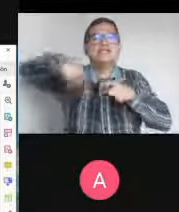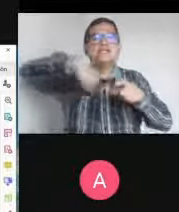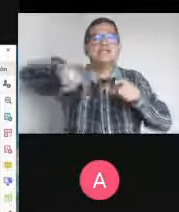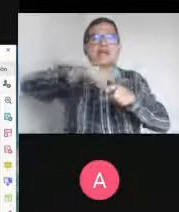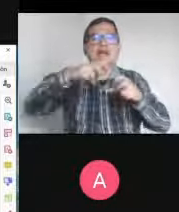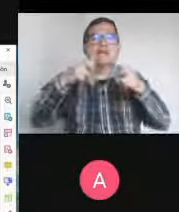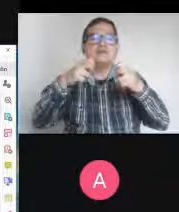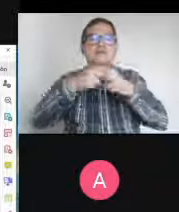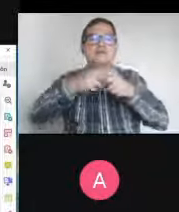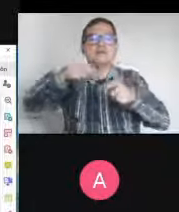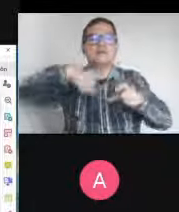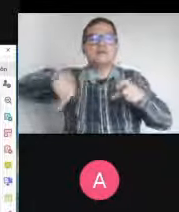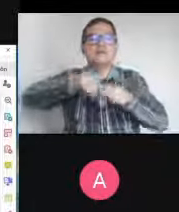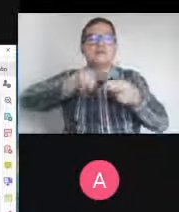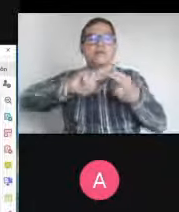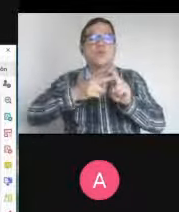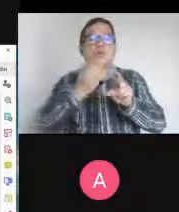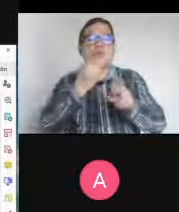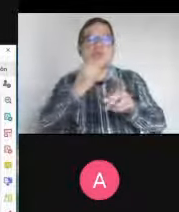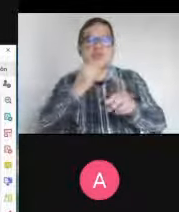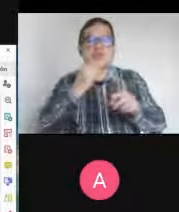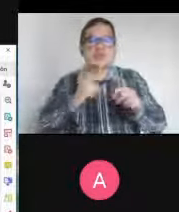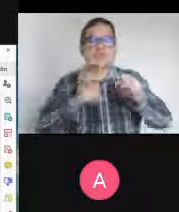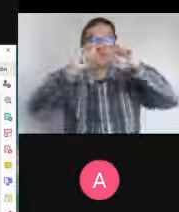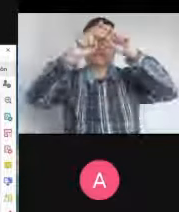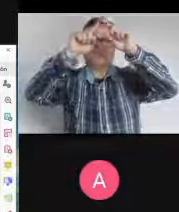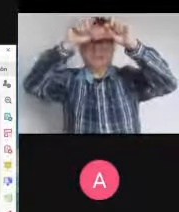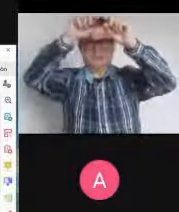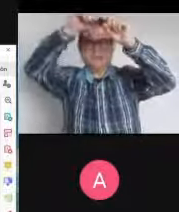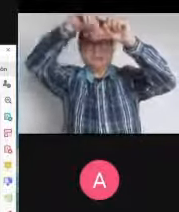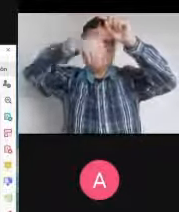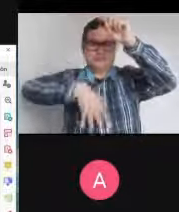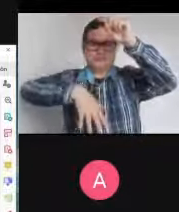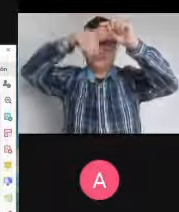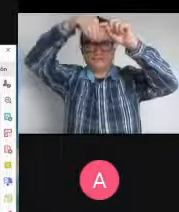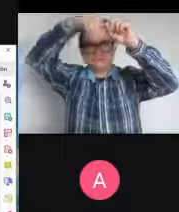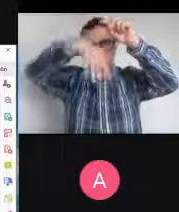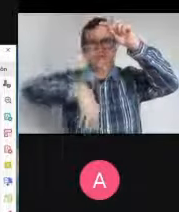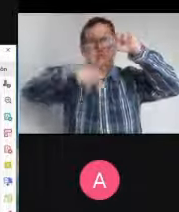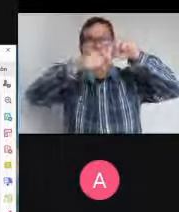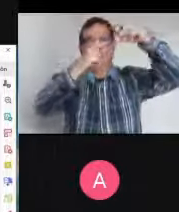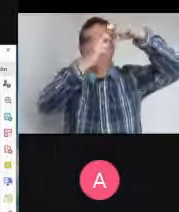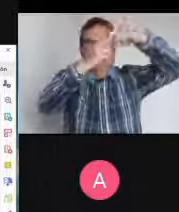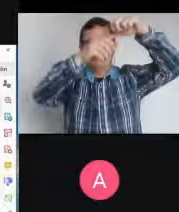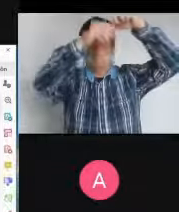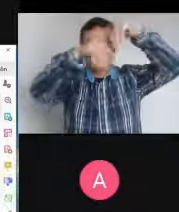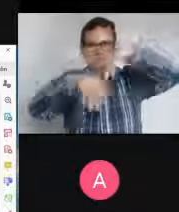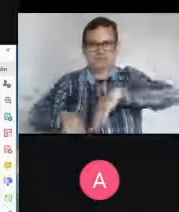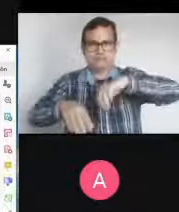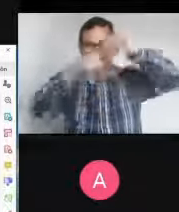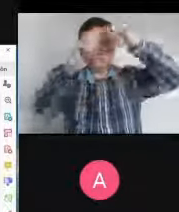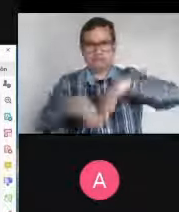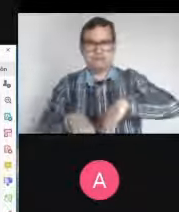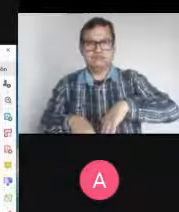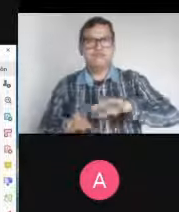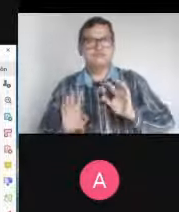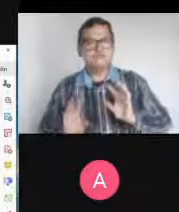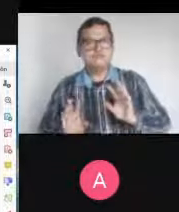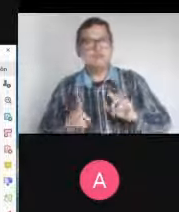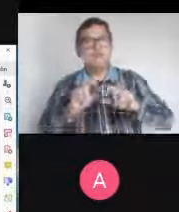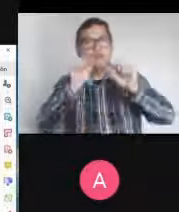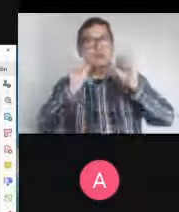¿Qué quiere decir eso? Que si viene de la parte superior una corriente, pues como el circuito está cerrado, pues puede seguir la corriente, o sea, puede